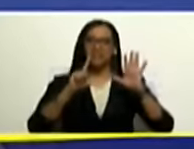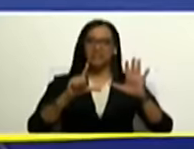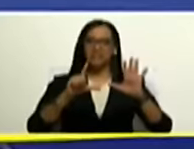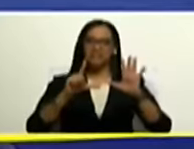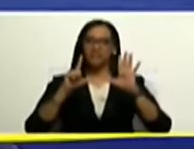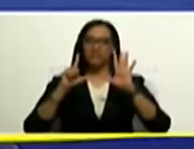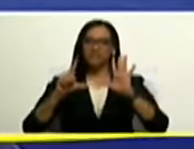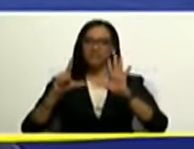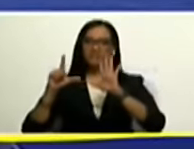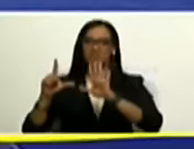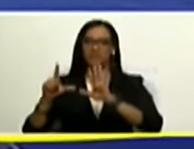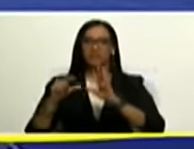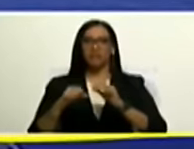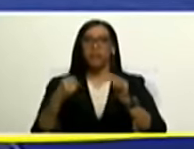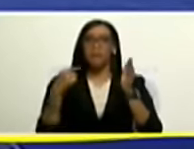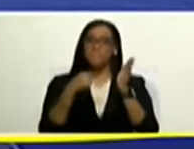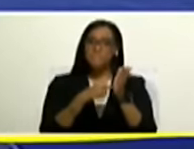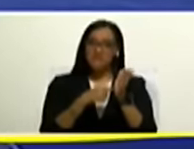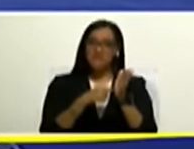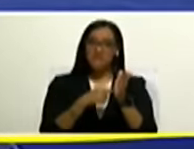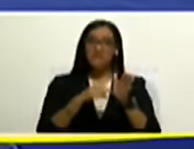1777.